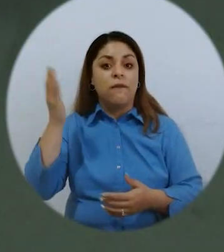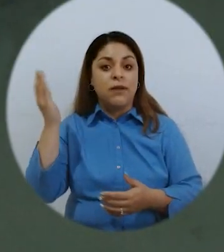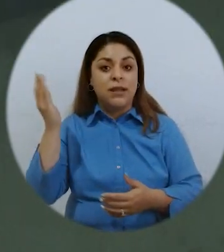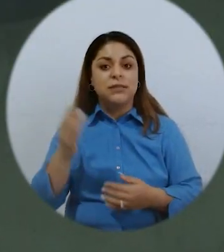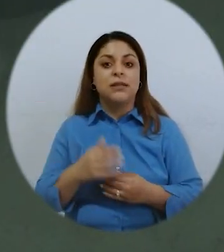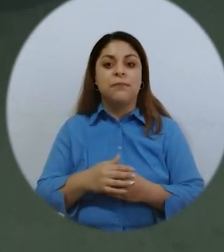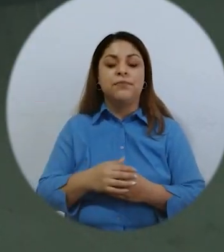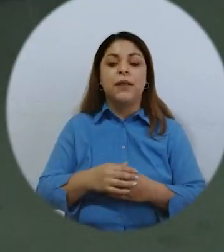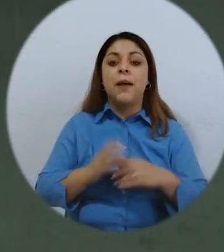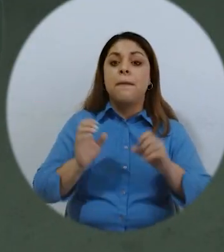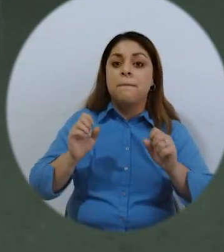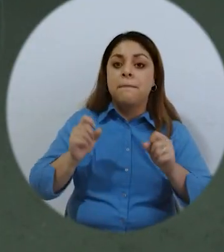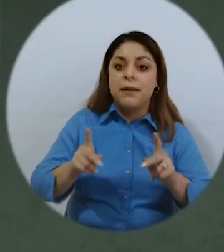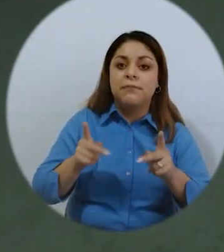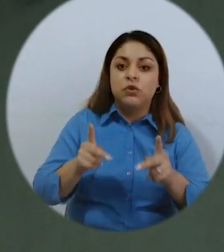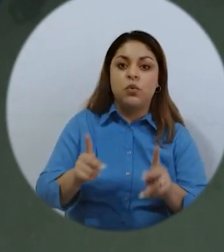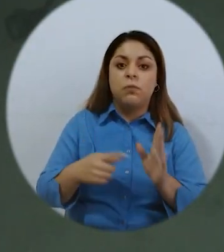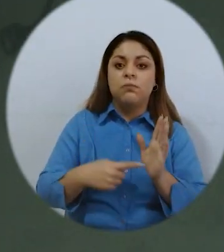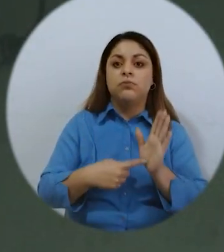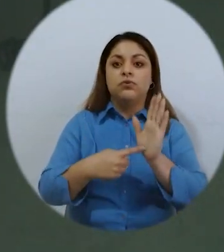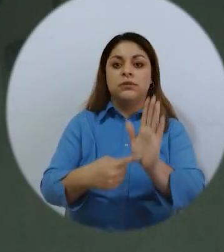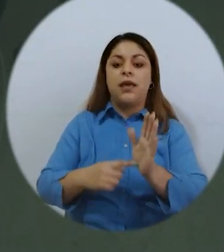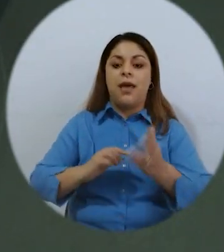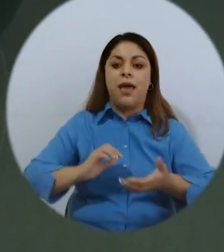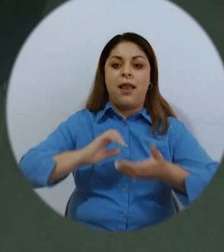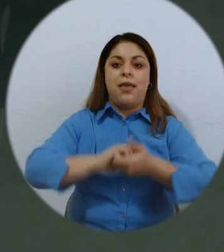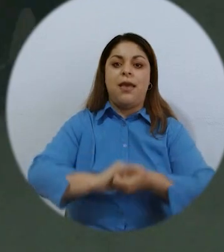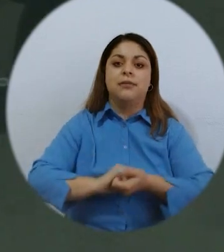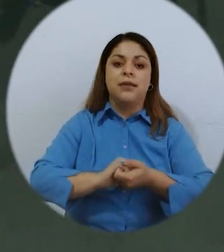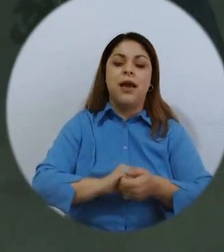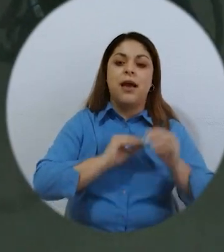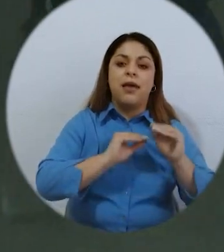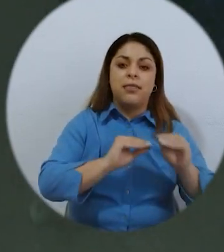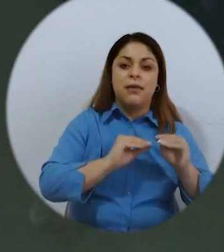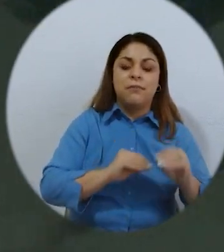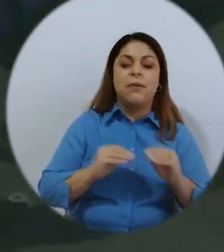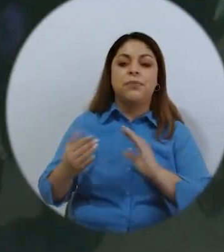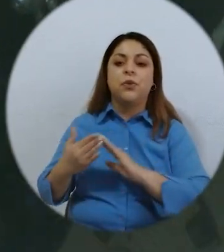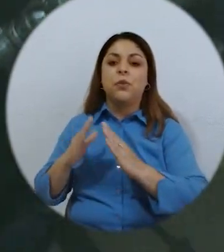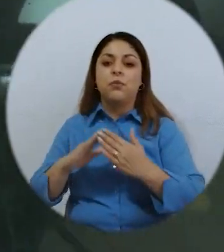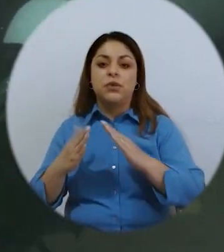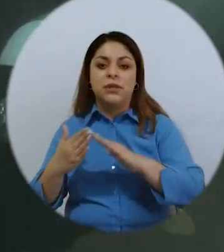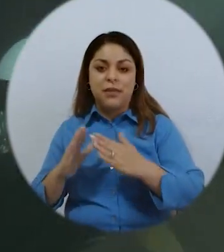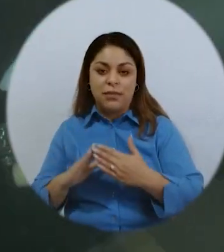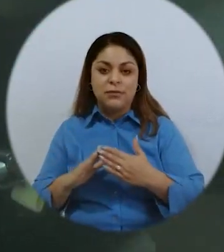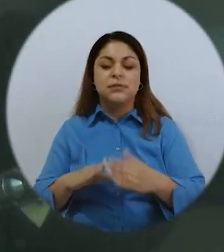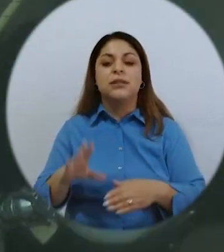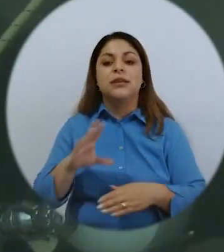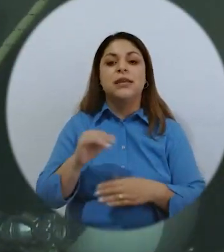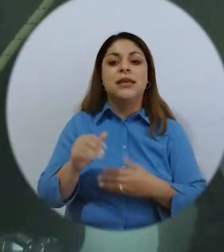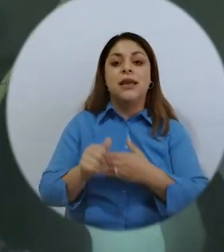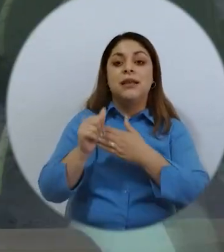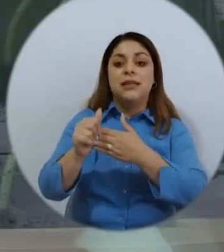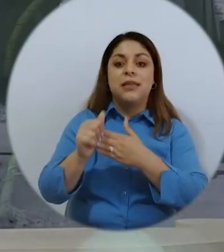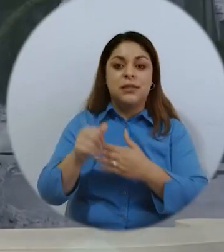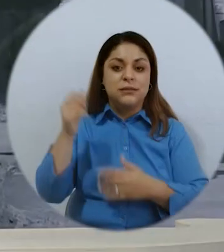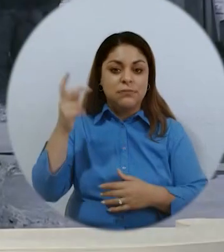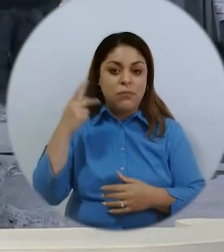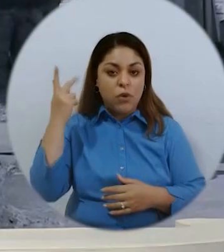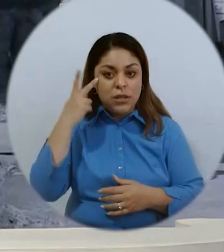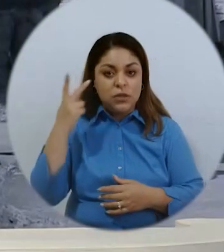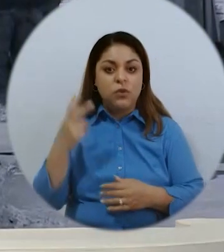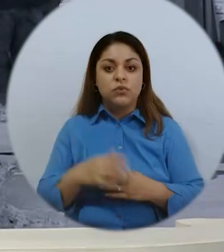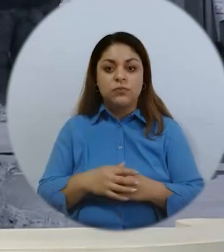Esta conferencia permitió demostrar que la alianza entre la academia, las comunidades y los